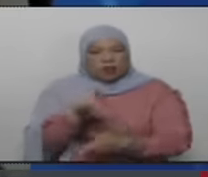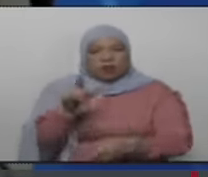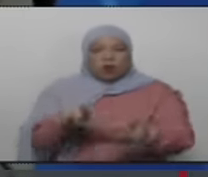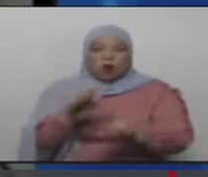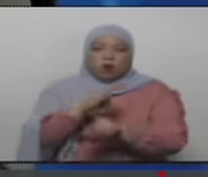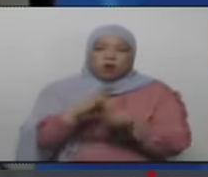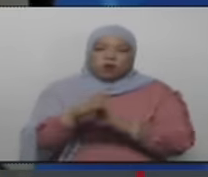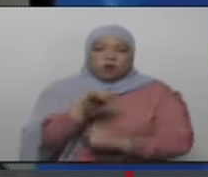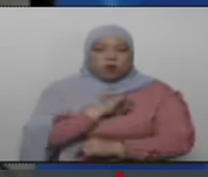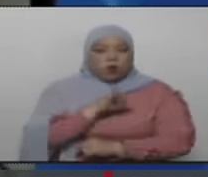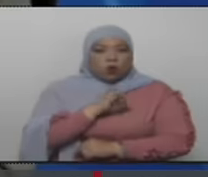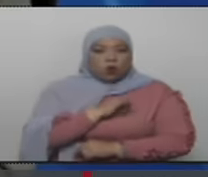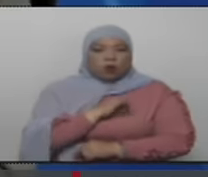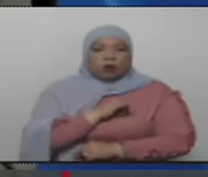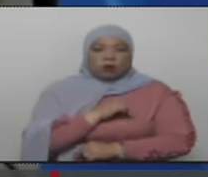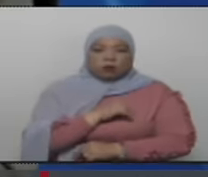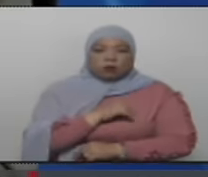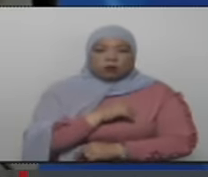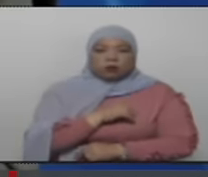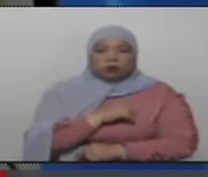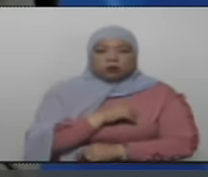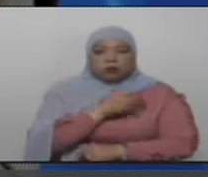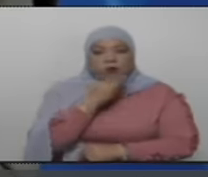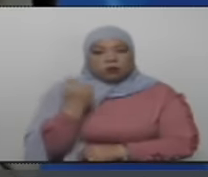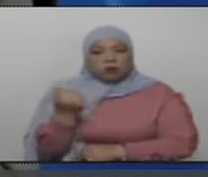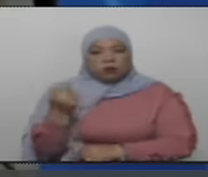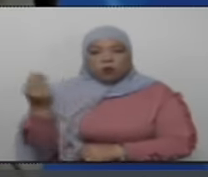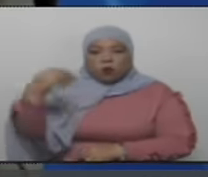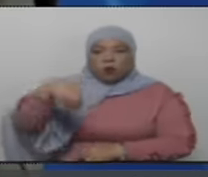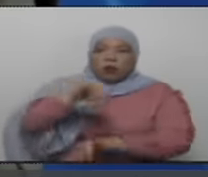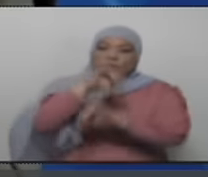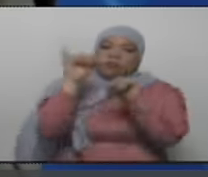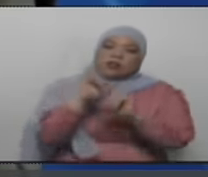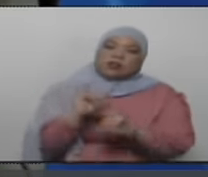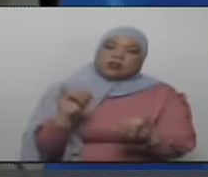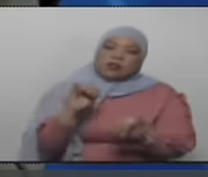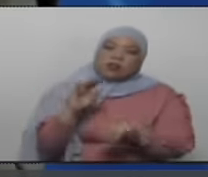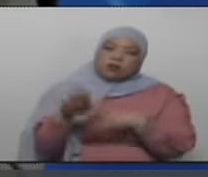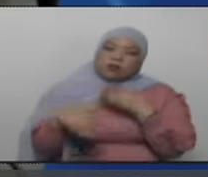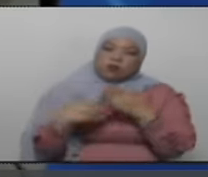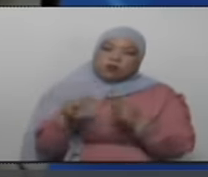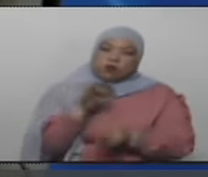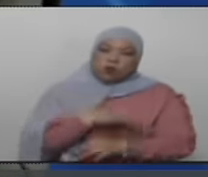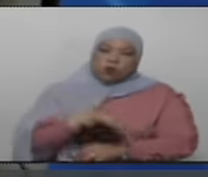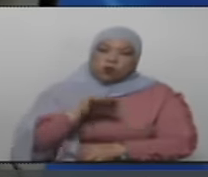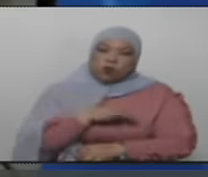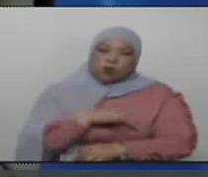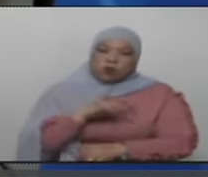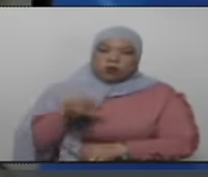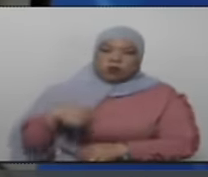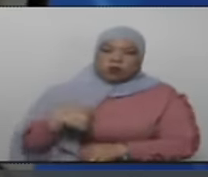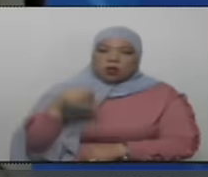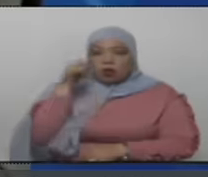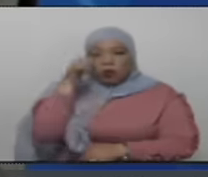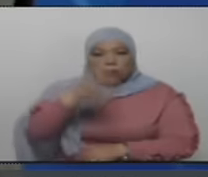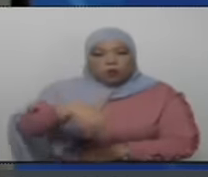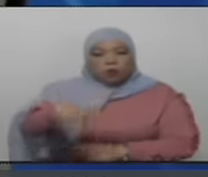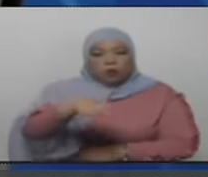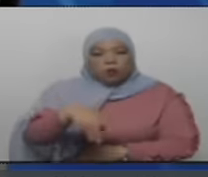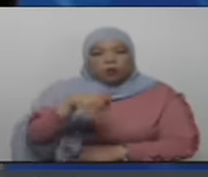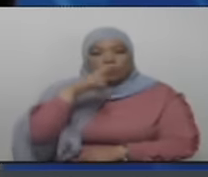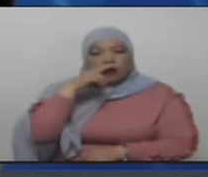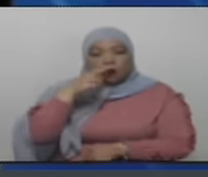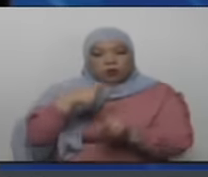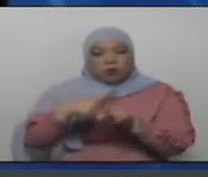cultural. ¿Para qué? Para tener la mayor suma de felicidad social de nuestro pueblo, la mayor